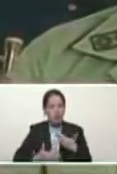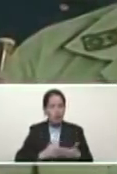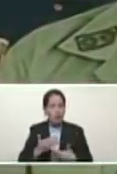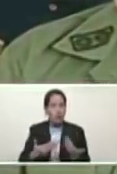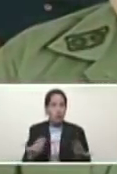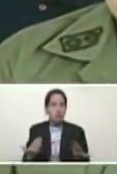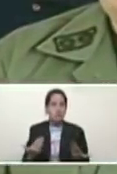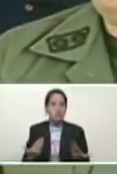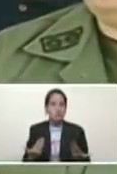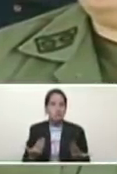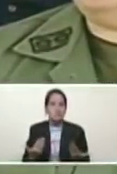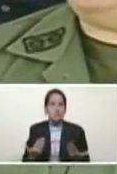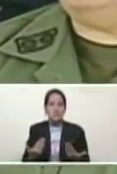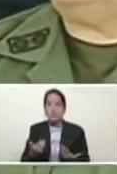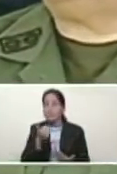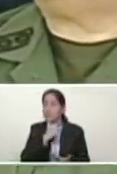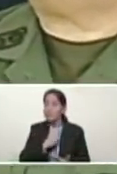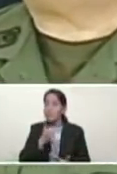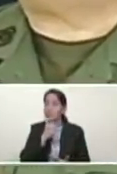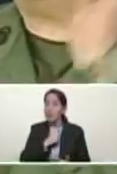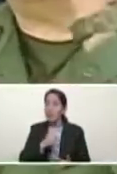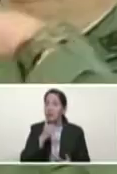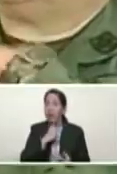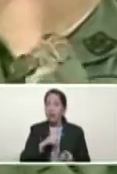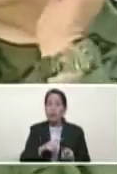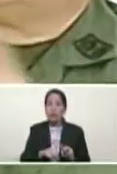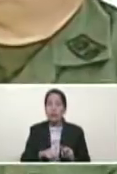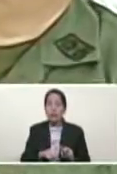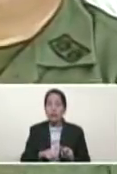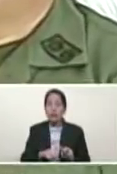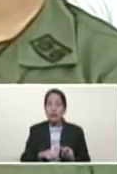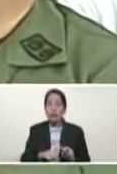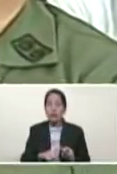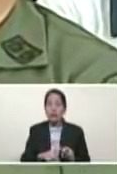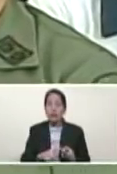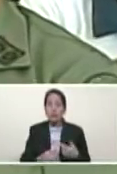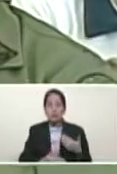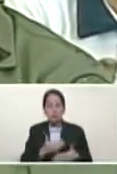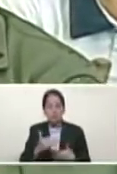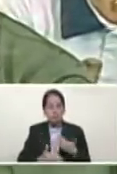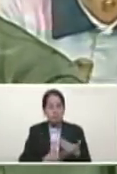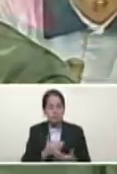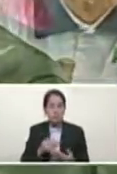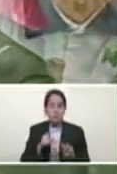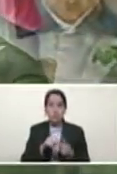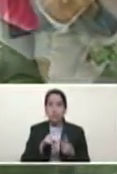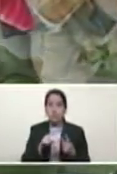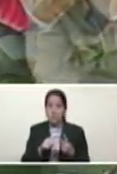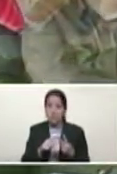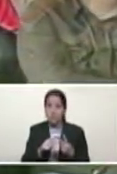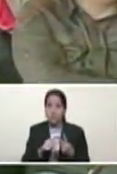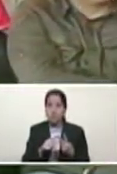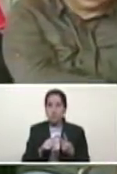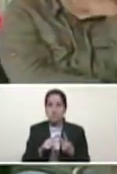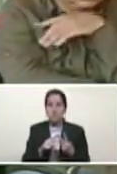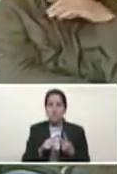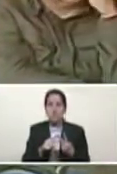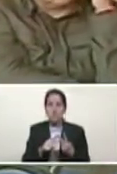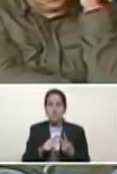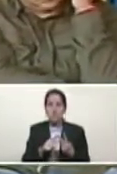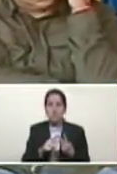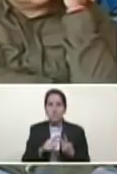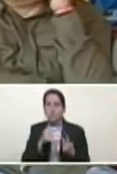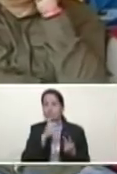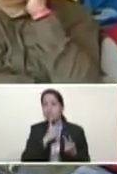guerra económica. Una economía de resistencia que pase a una economía de prosperidad. Son como dos fases. Estamos en una economía de